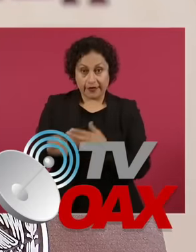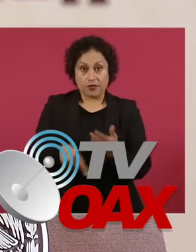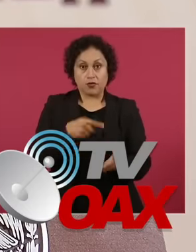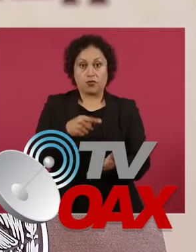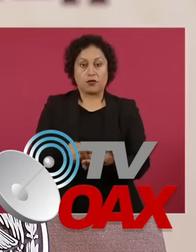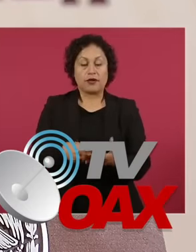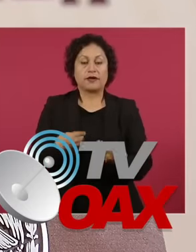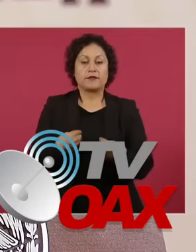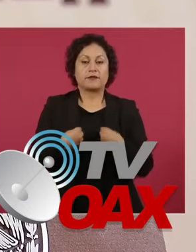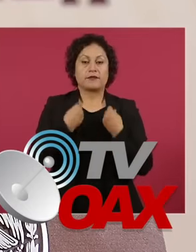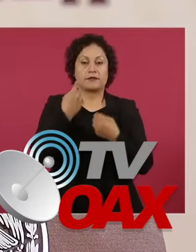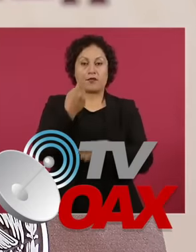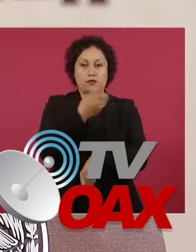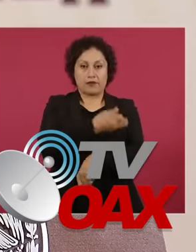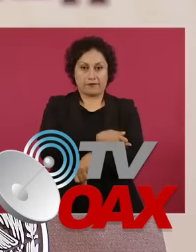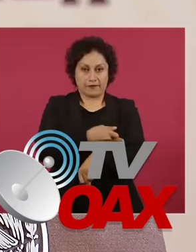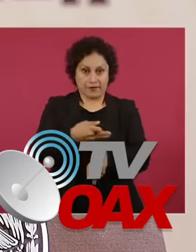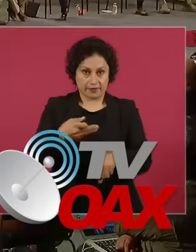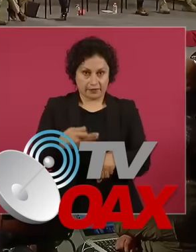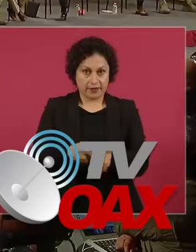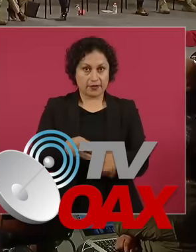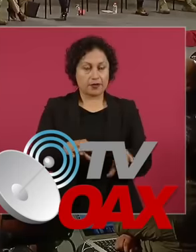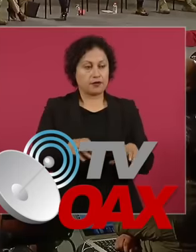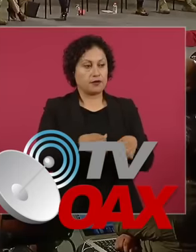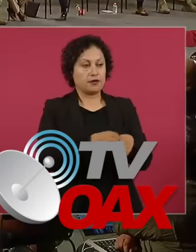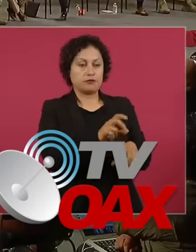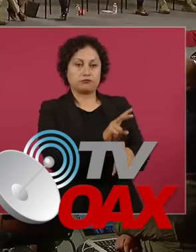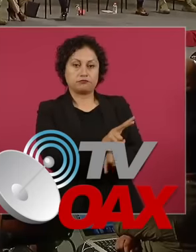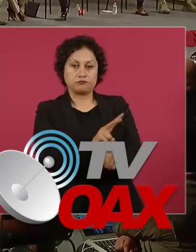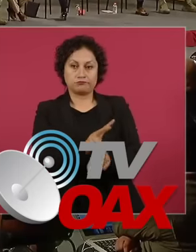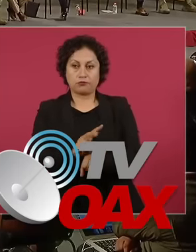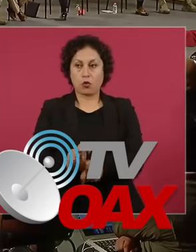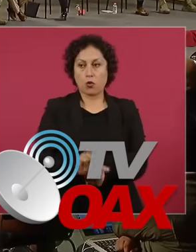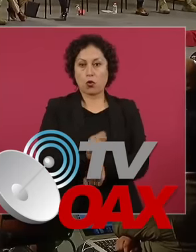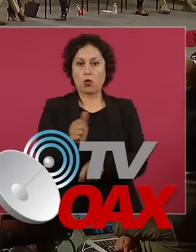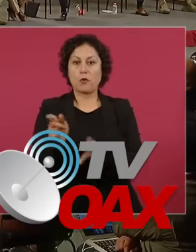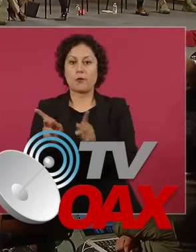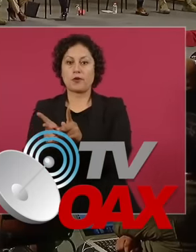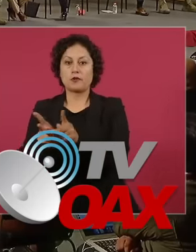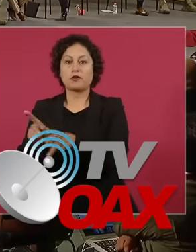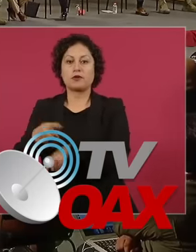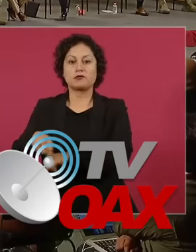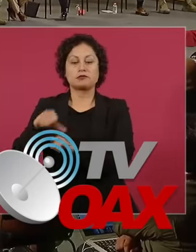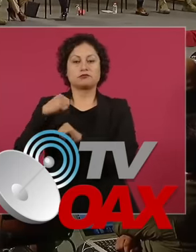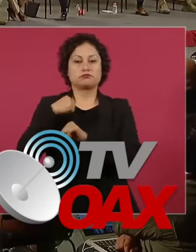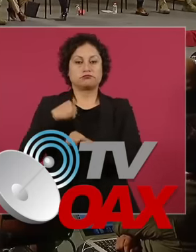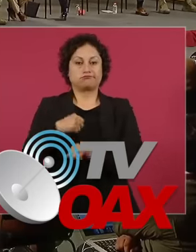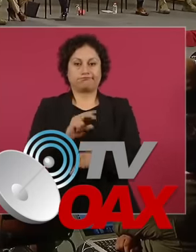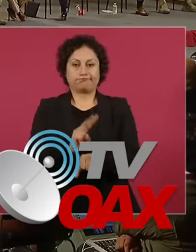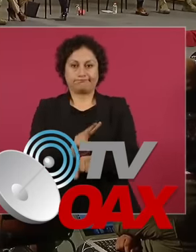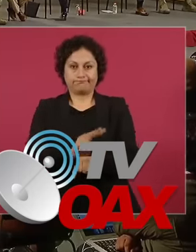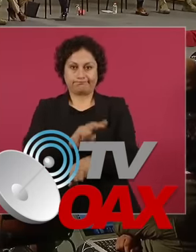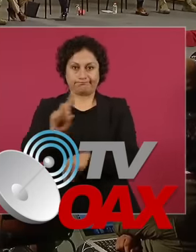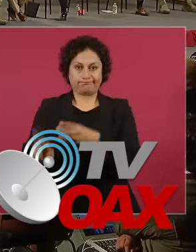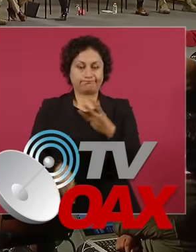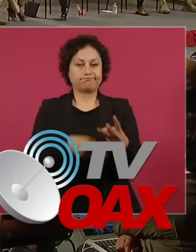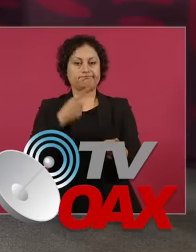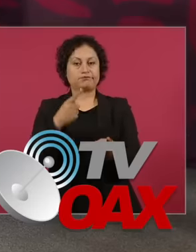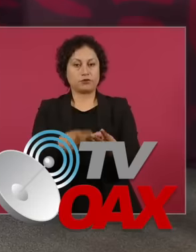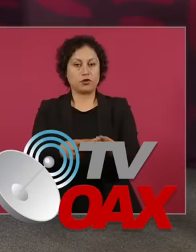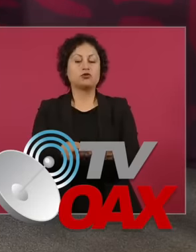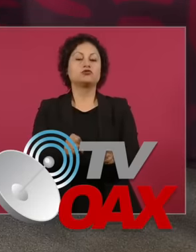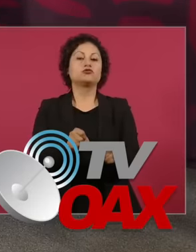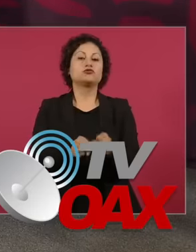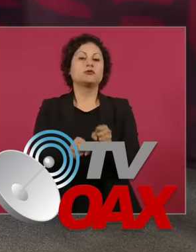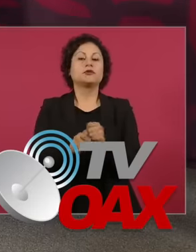ejemplo los primos que vigilan y ordenan el inventario la siguiente por favor los sobrinos que se encargan del embalaje